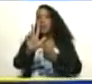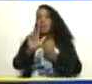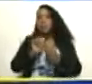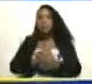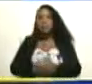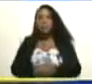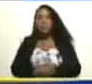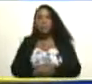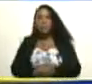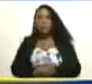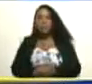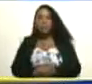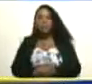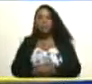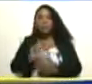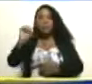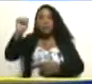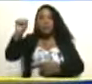por el sí,